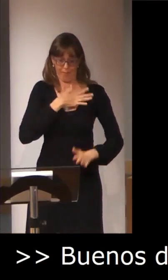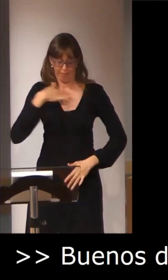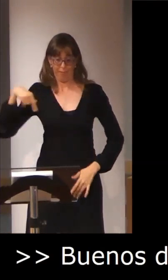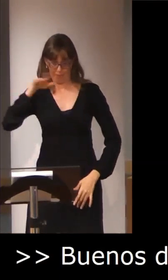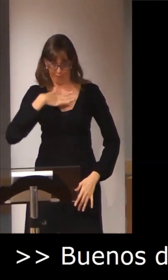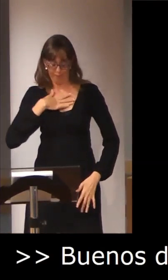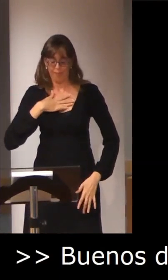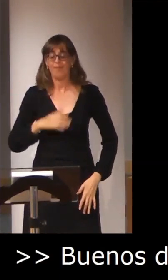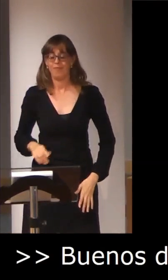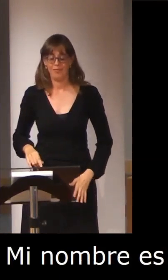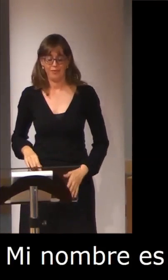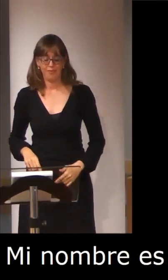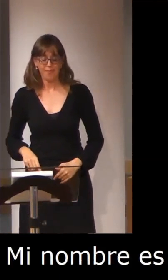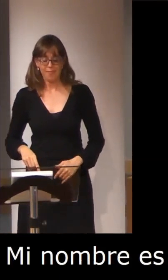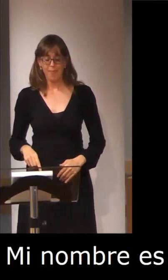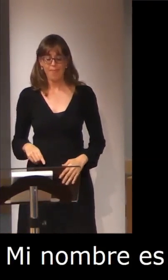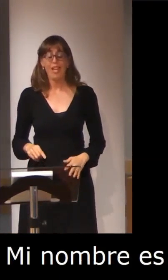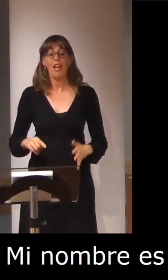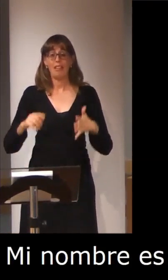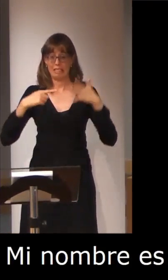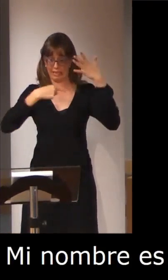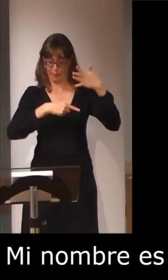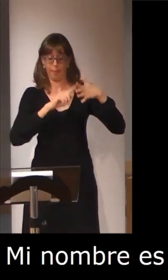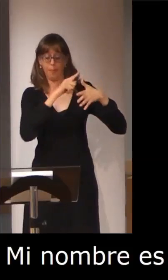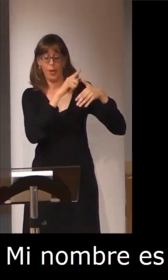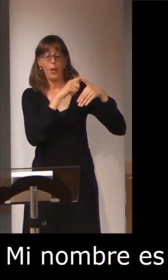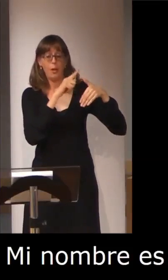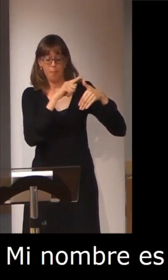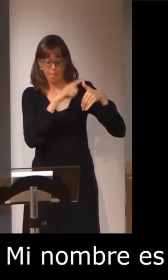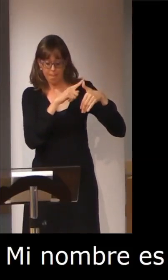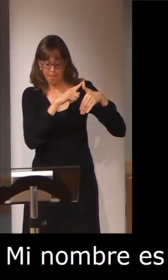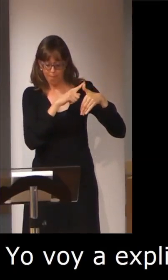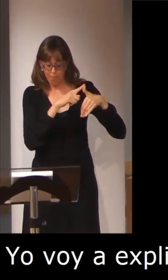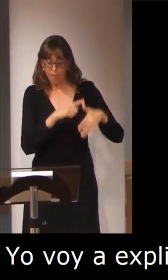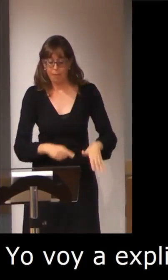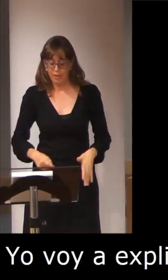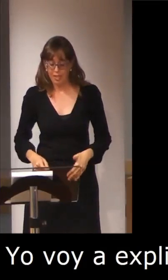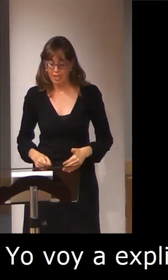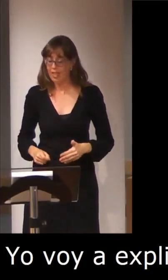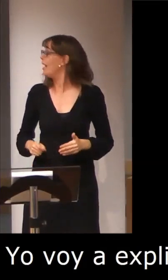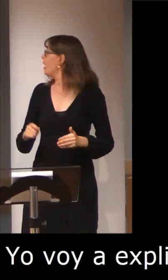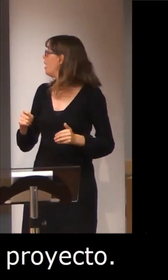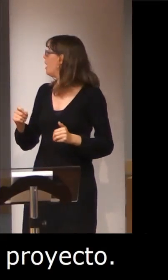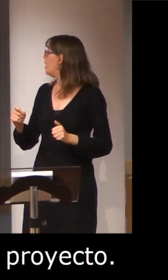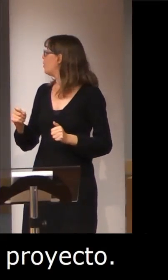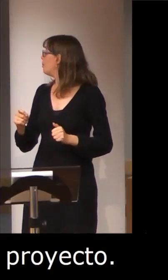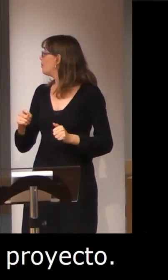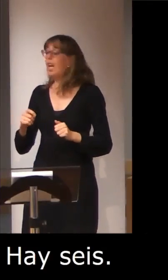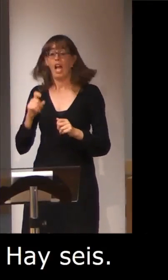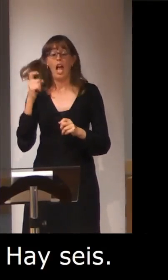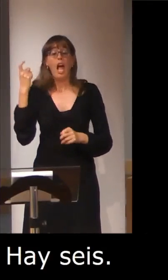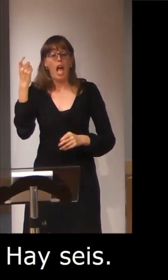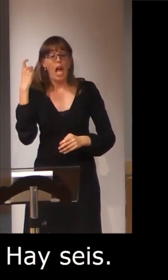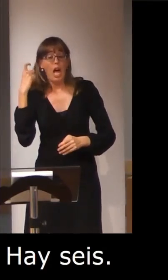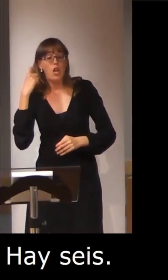Yo voy a explicar el objetivo de nuestro proyecto. Hay seis. El primero